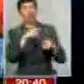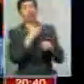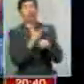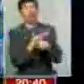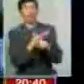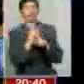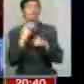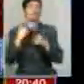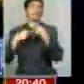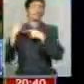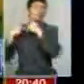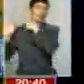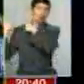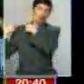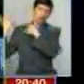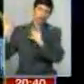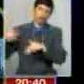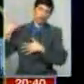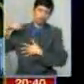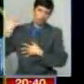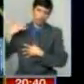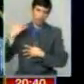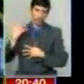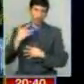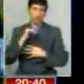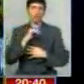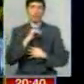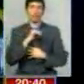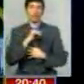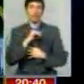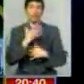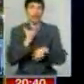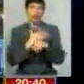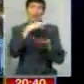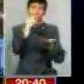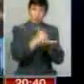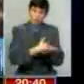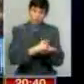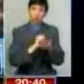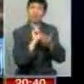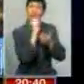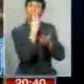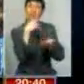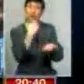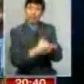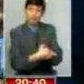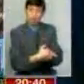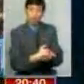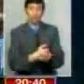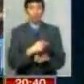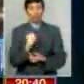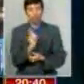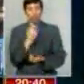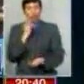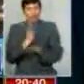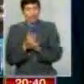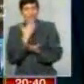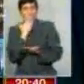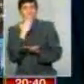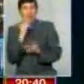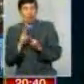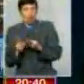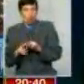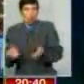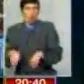superlativa en los mundiales, campeón y subcampeón, o sea que tenemos que estar mucho mejor que hoy para afrontar este tipo de